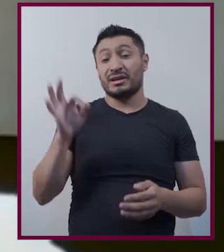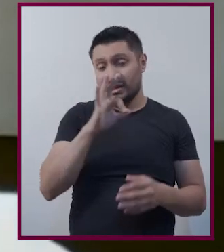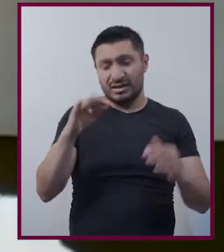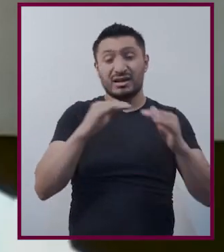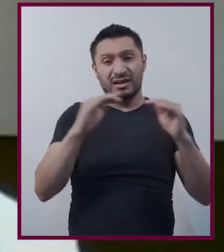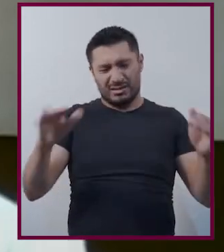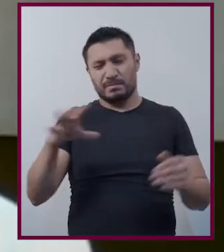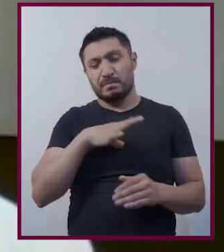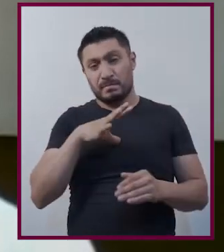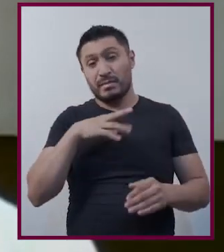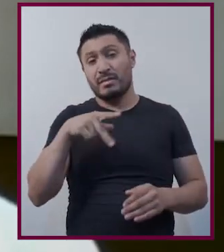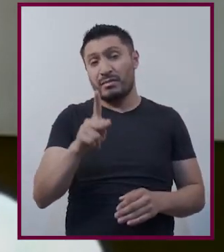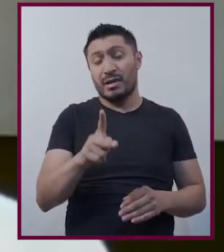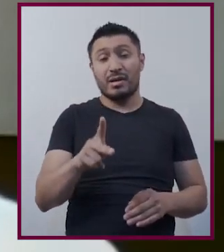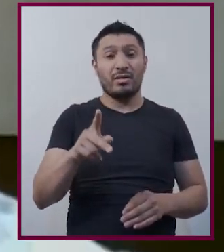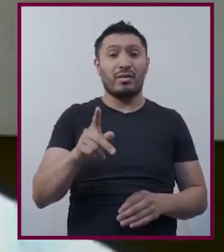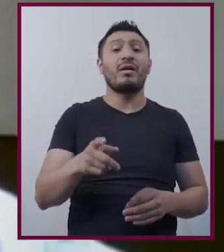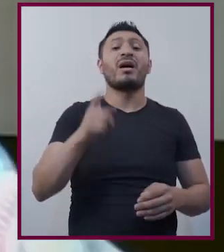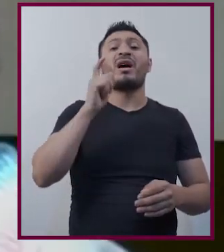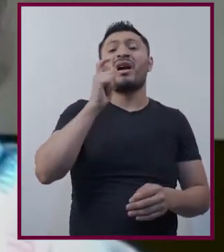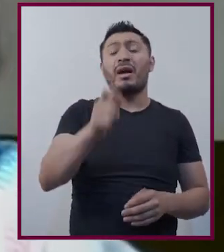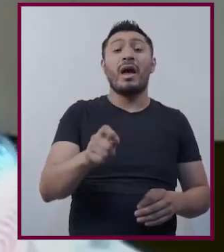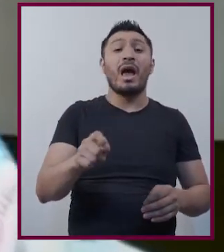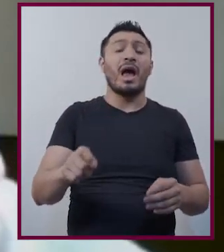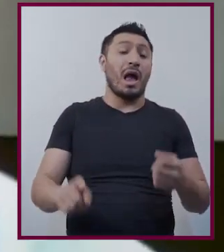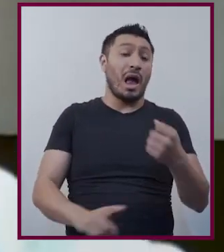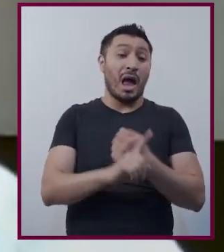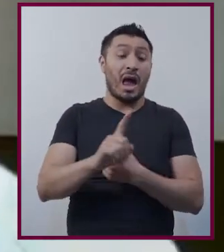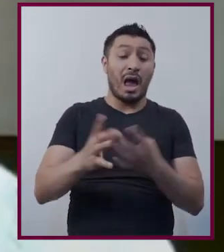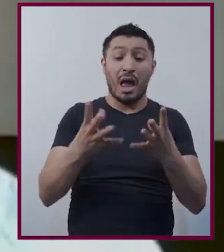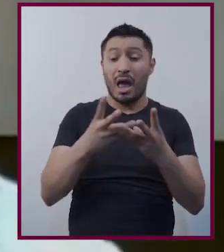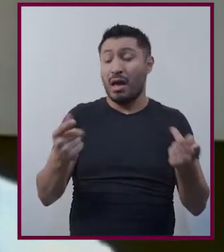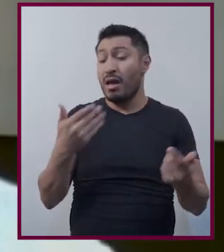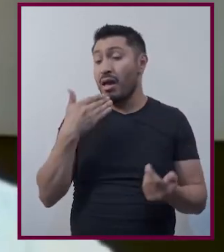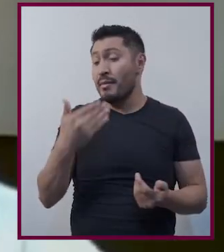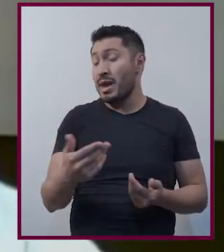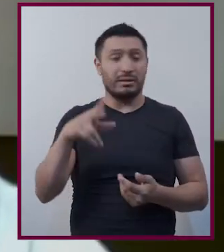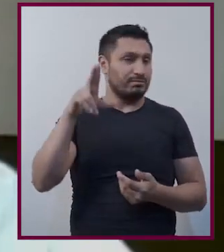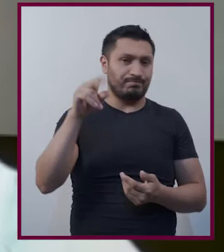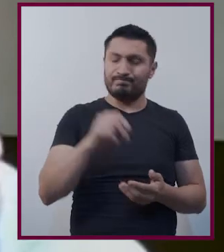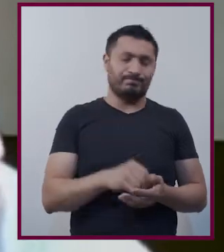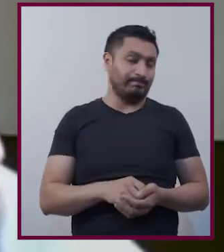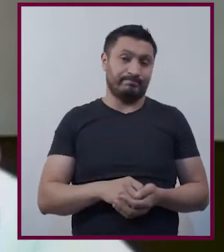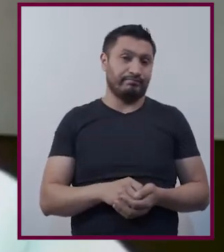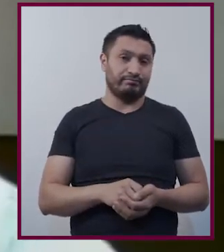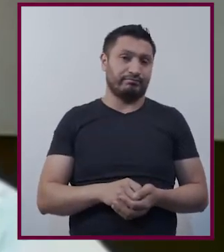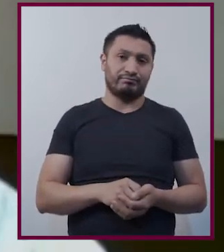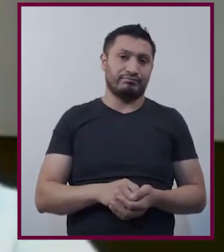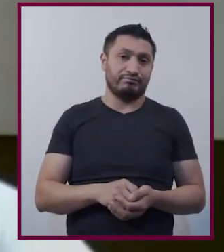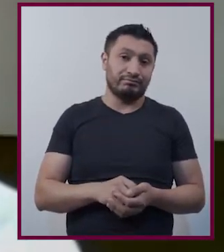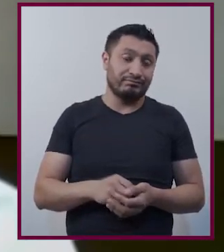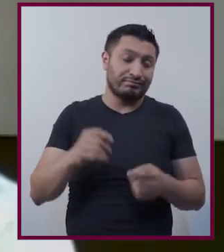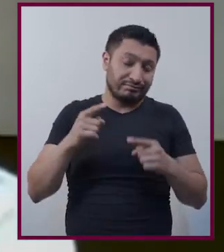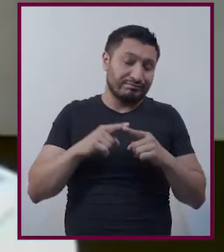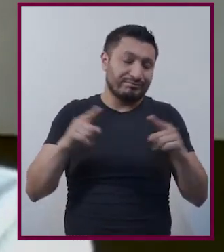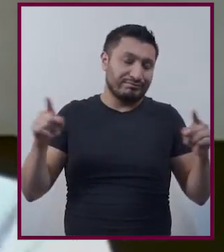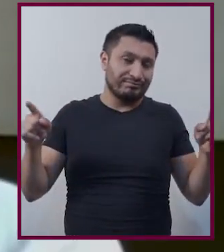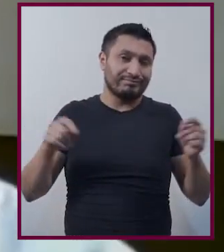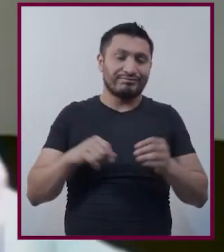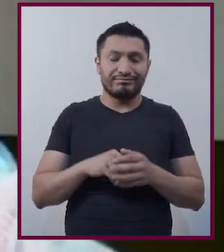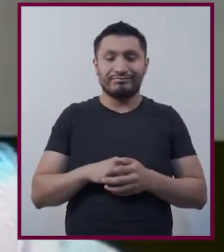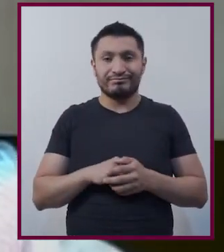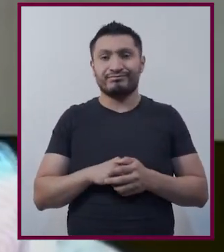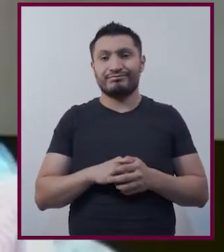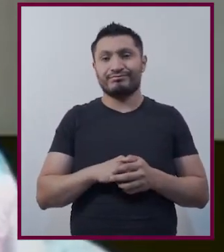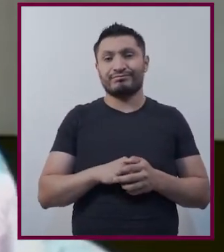quiere decir que se puedan resolver satisfactoriamente los problemas. Va ligado, pero son cosas diferentes. Entonces